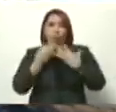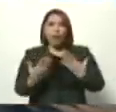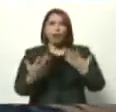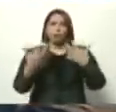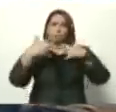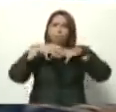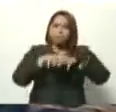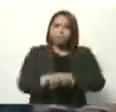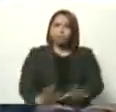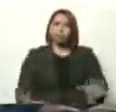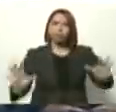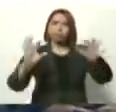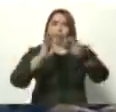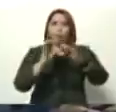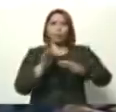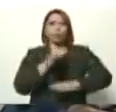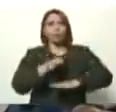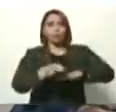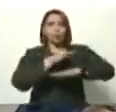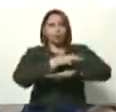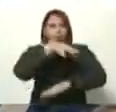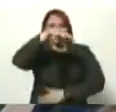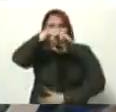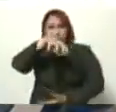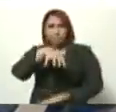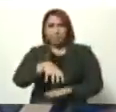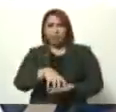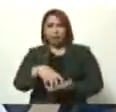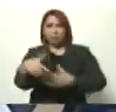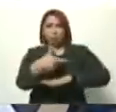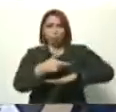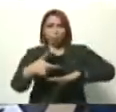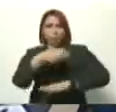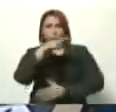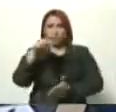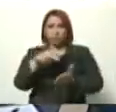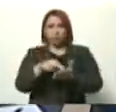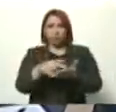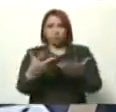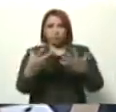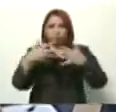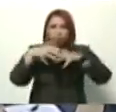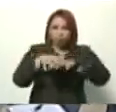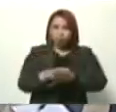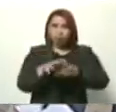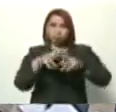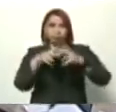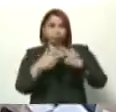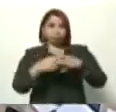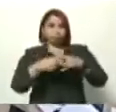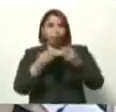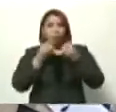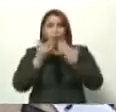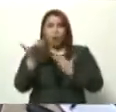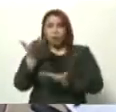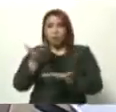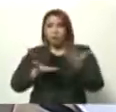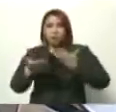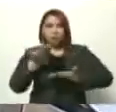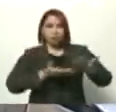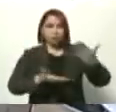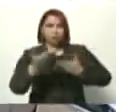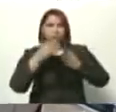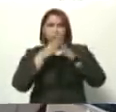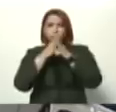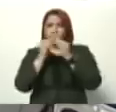articulación entre el municipio, el Estado y el gobierno nacional. Este es un taller para el buen relacionamiento entre todas